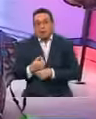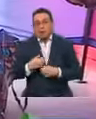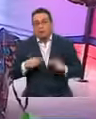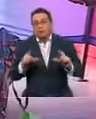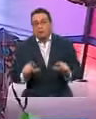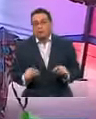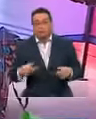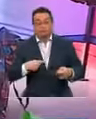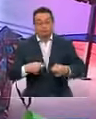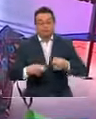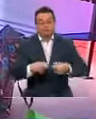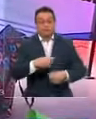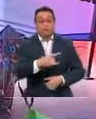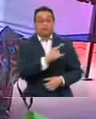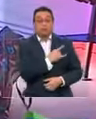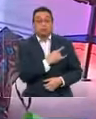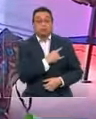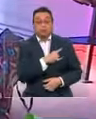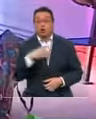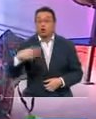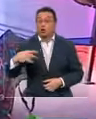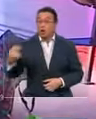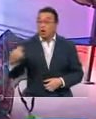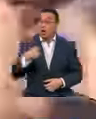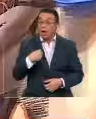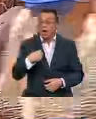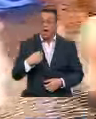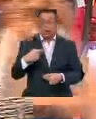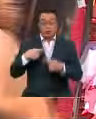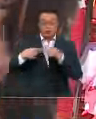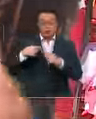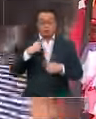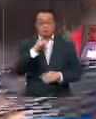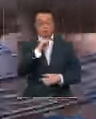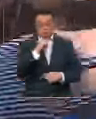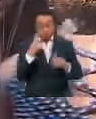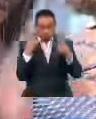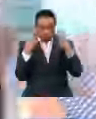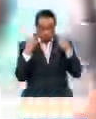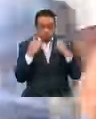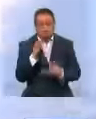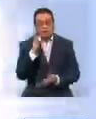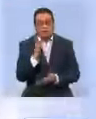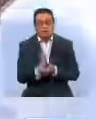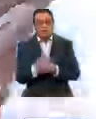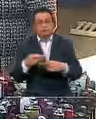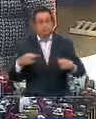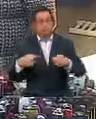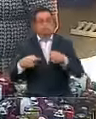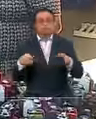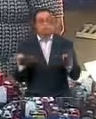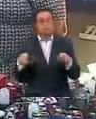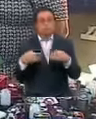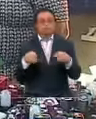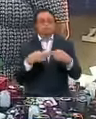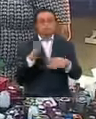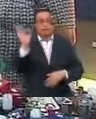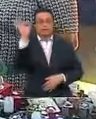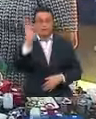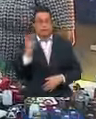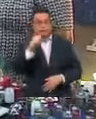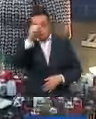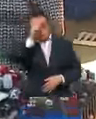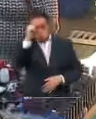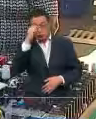Los comerciantes de Maipú recibieron la noticia de retroceso con resignación. Deberán mantener sus negocios cerrados por el fin de